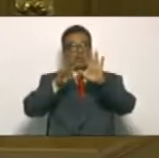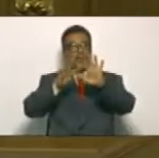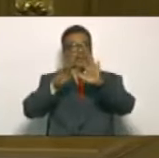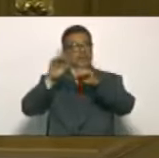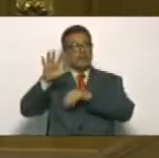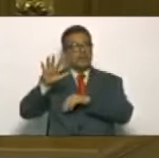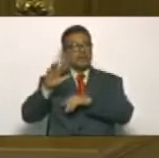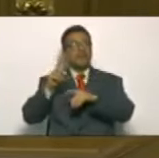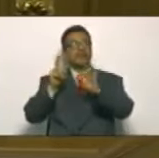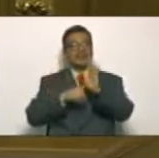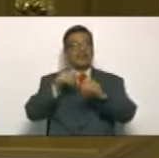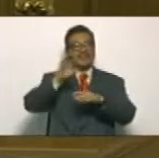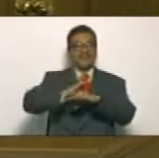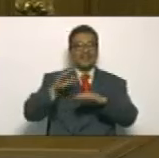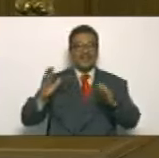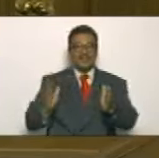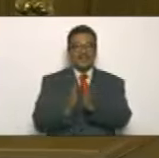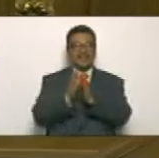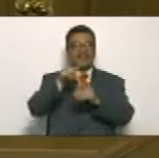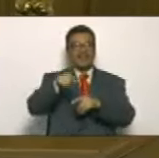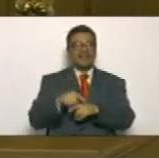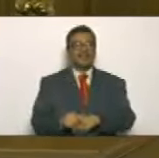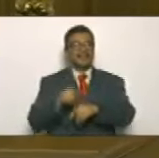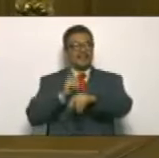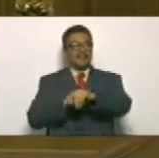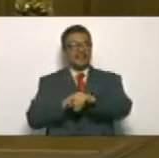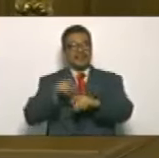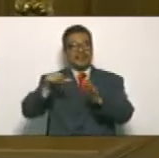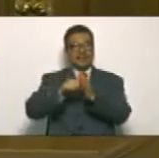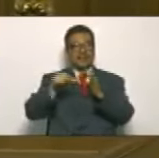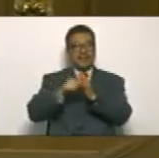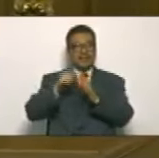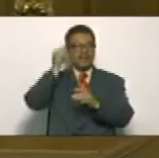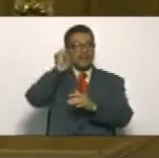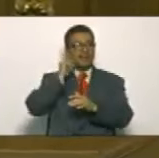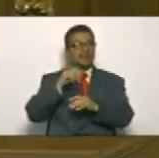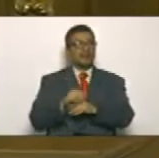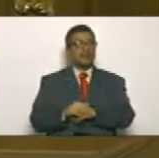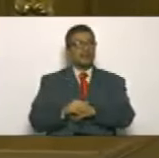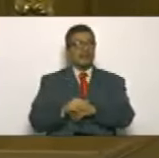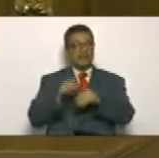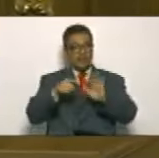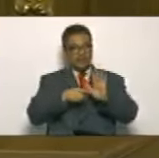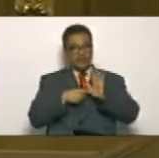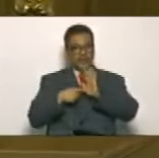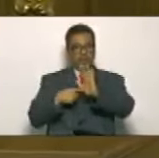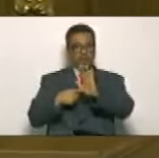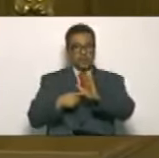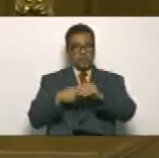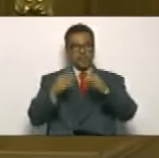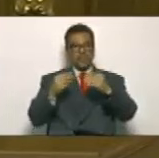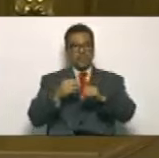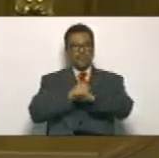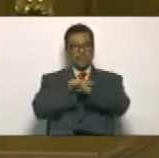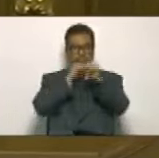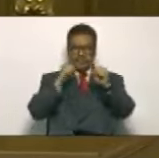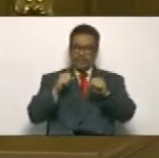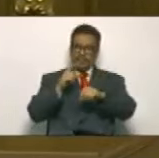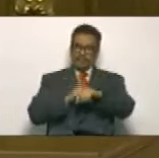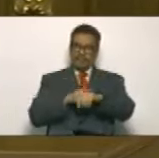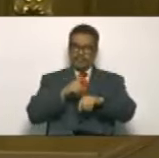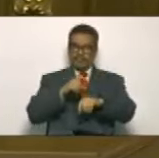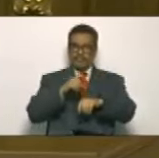de 1795 en la ciudad de Cumaná, actual capital del estado Sucre. demostrando desde muy temprana edad